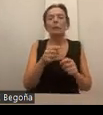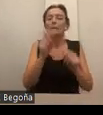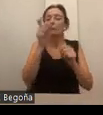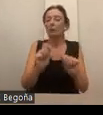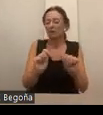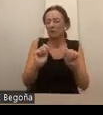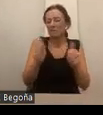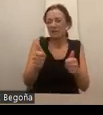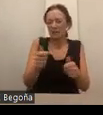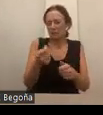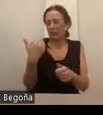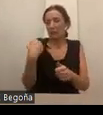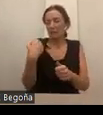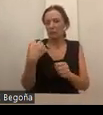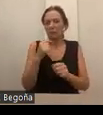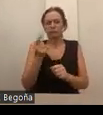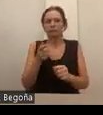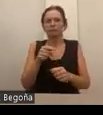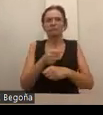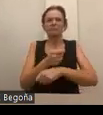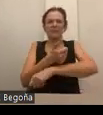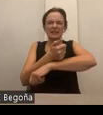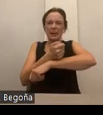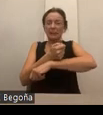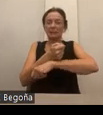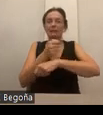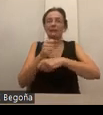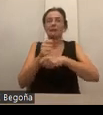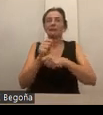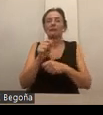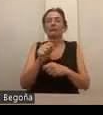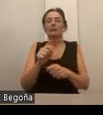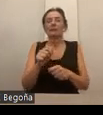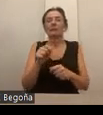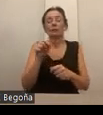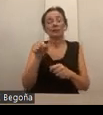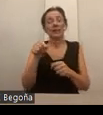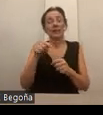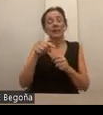aquellas personas que acaban con su metformina, por ejemplo, pues el gel de aloe vera puede